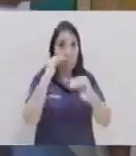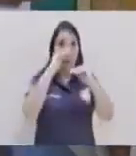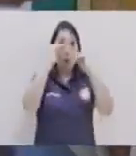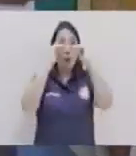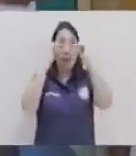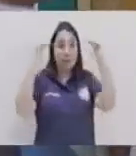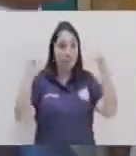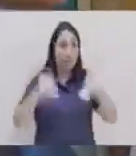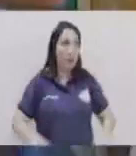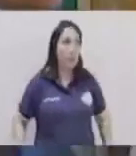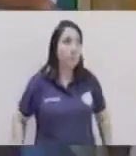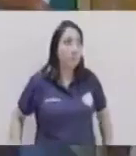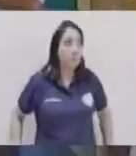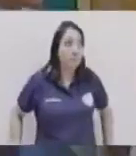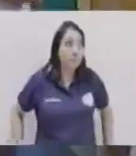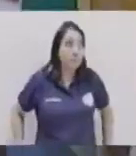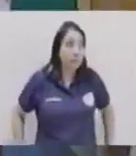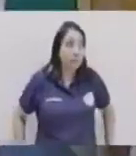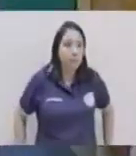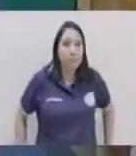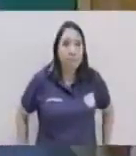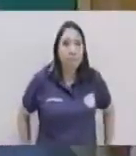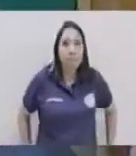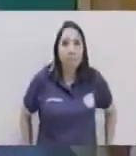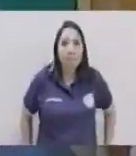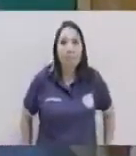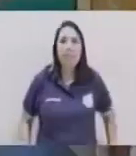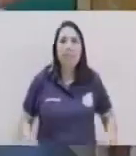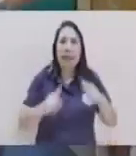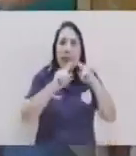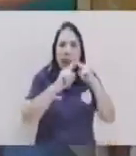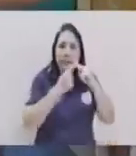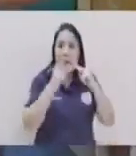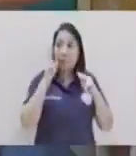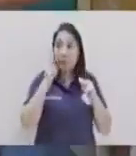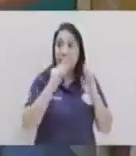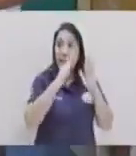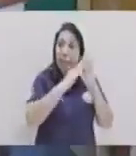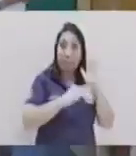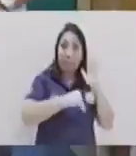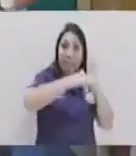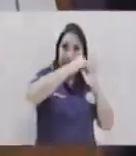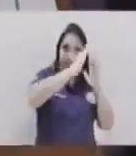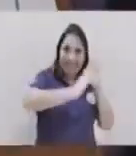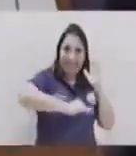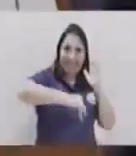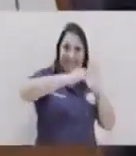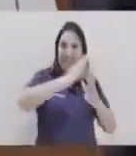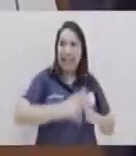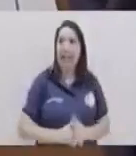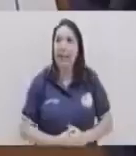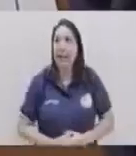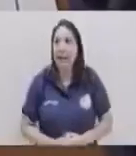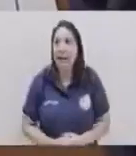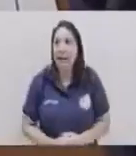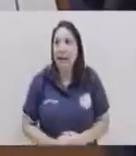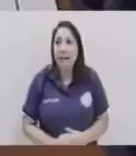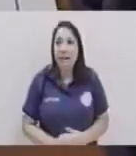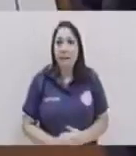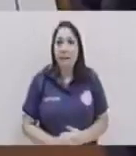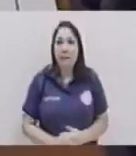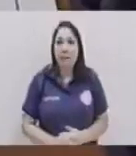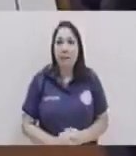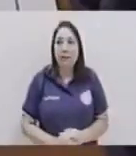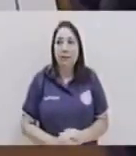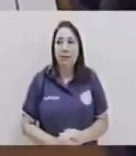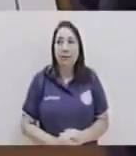por el fondo. Entonces Perfecto. vamos a iniciar usando nuestro pincel. Ujú. Muy bien, entonces vamos a